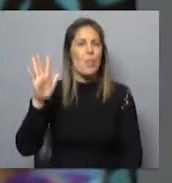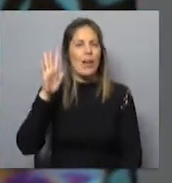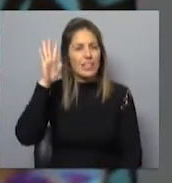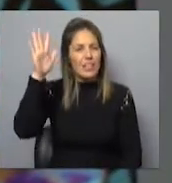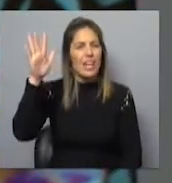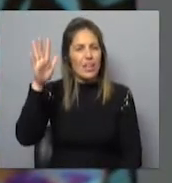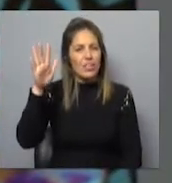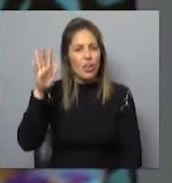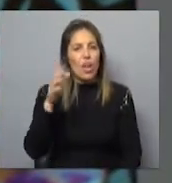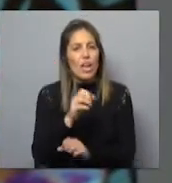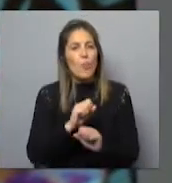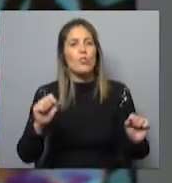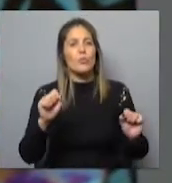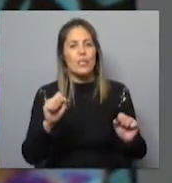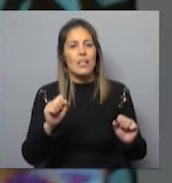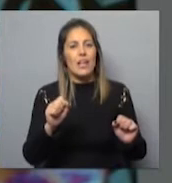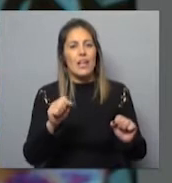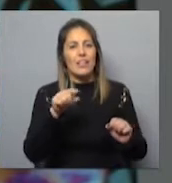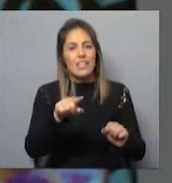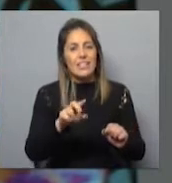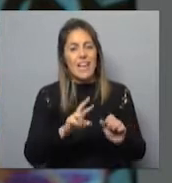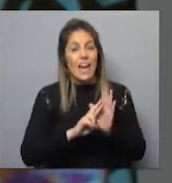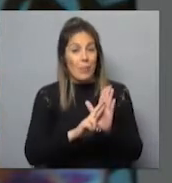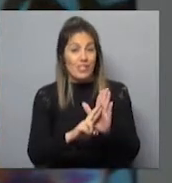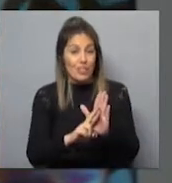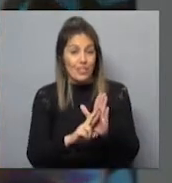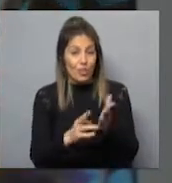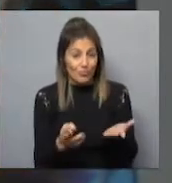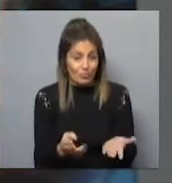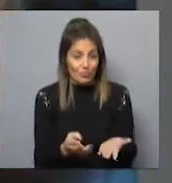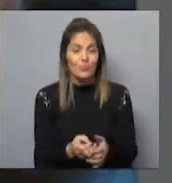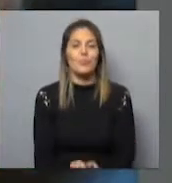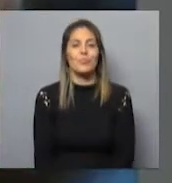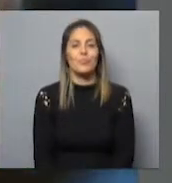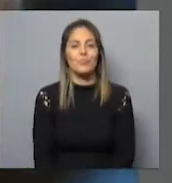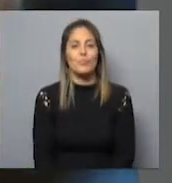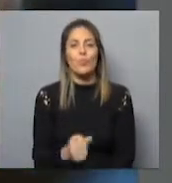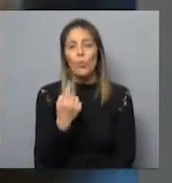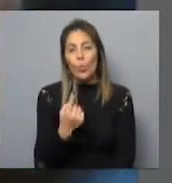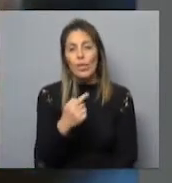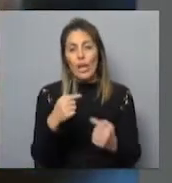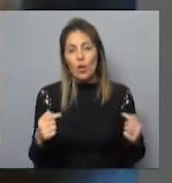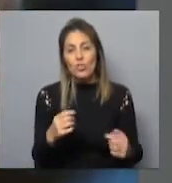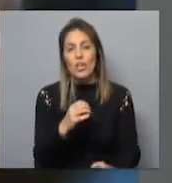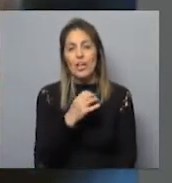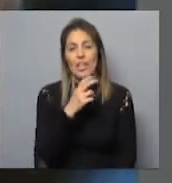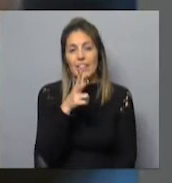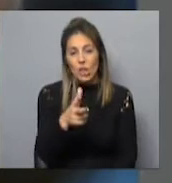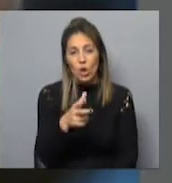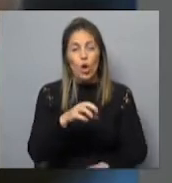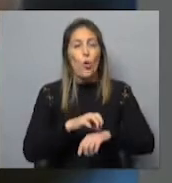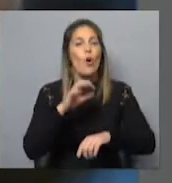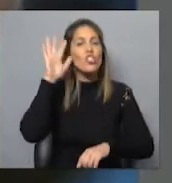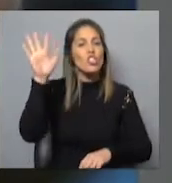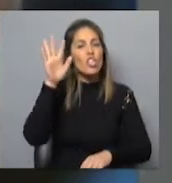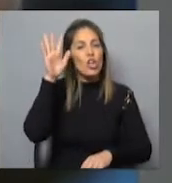la posible la posibilidad de esa representación una de las cosas que yo también como psicólogo es que